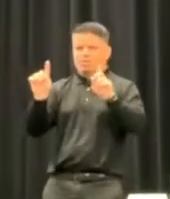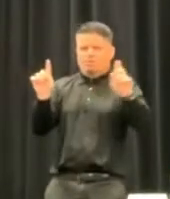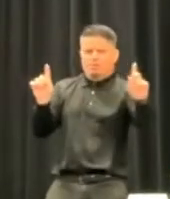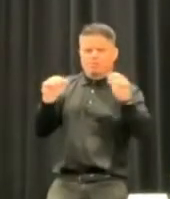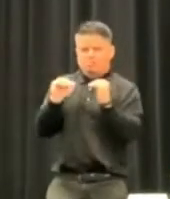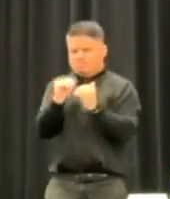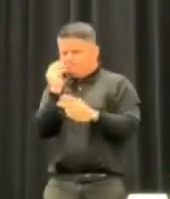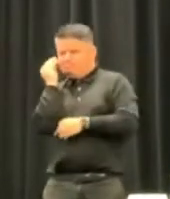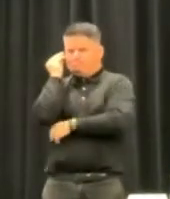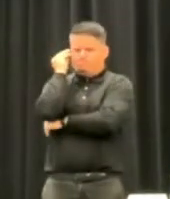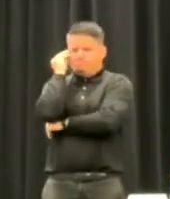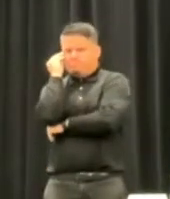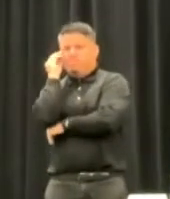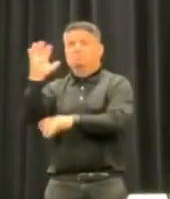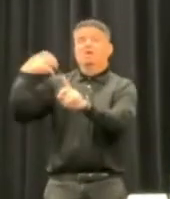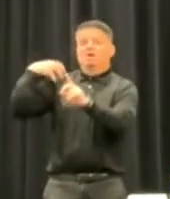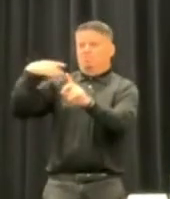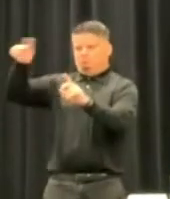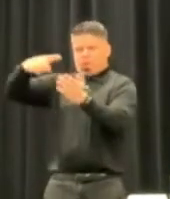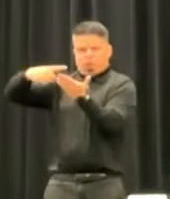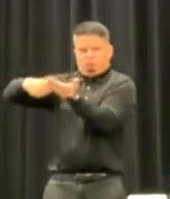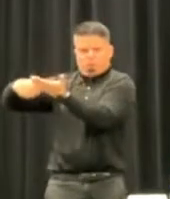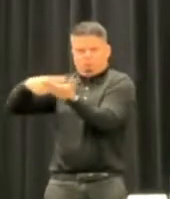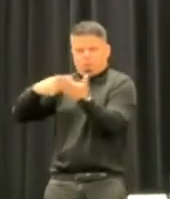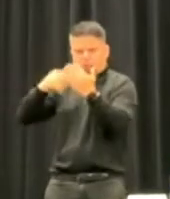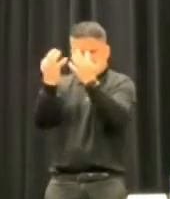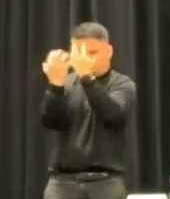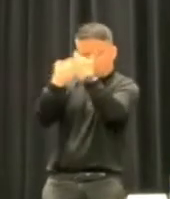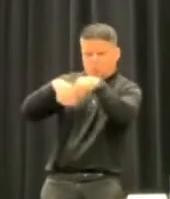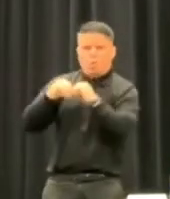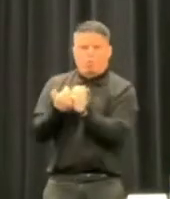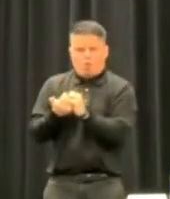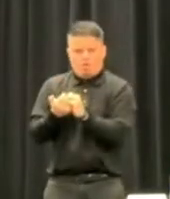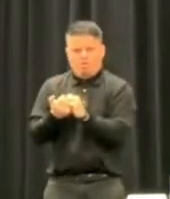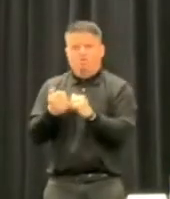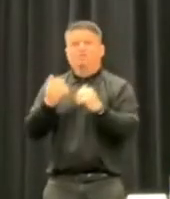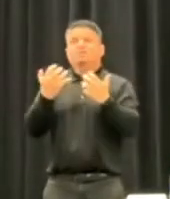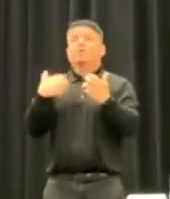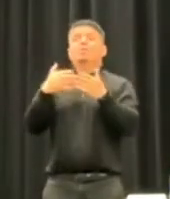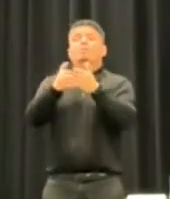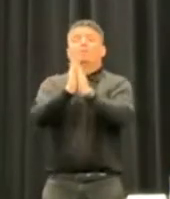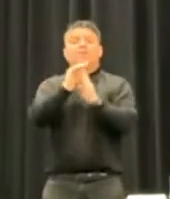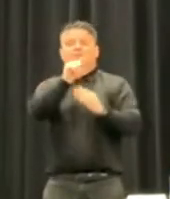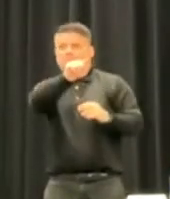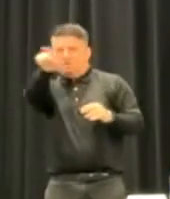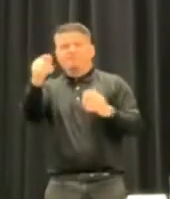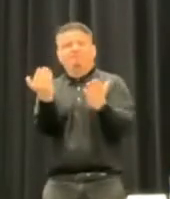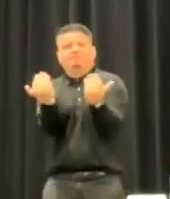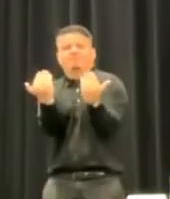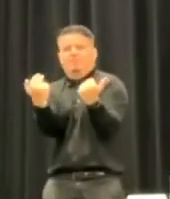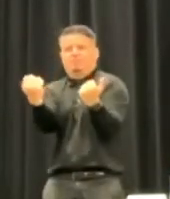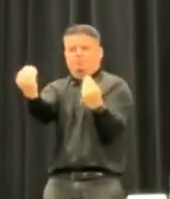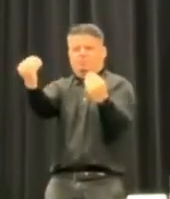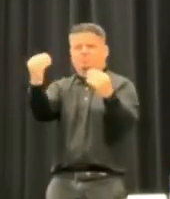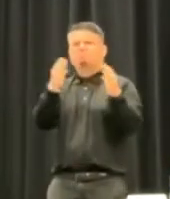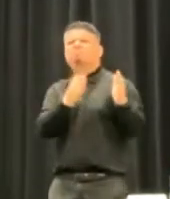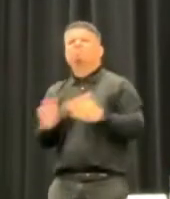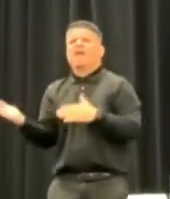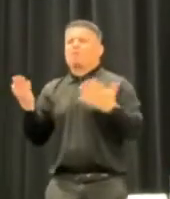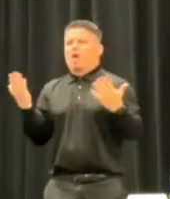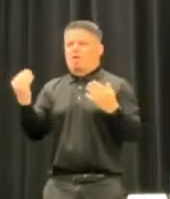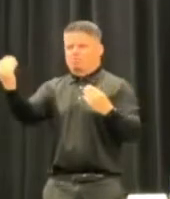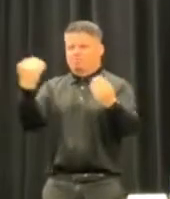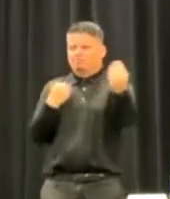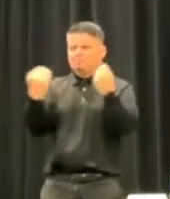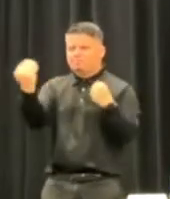cada la agencia pero la exhortación es a que sometan el plan a que le den seguimiento y a que lo actualicen telemundo